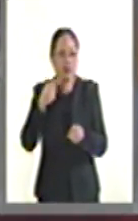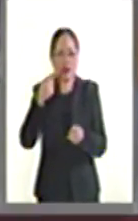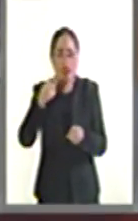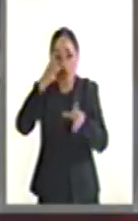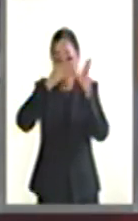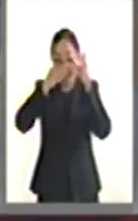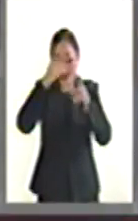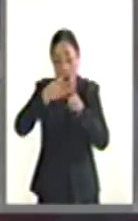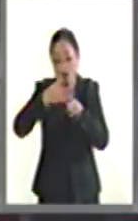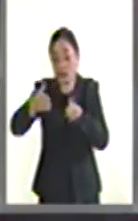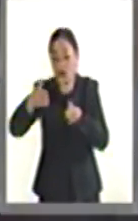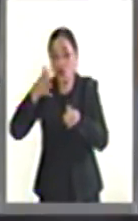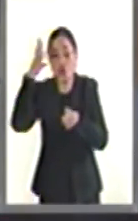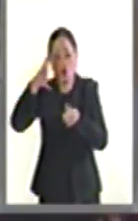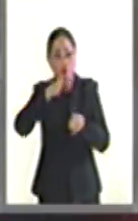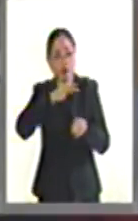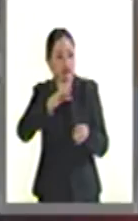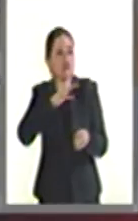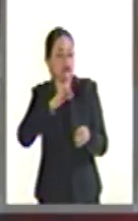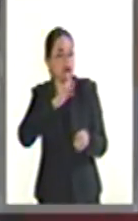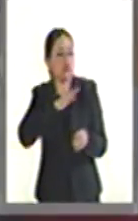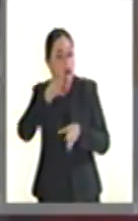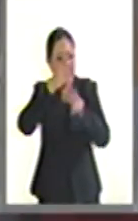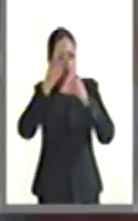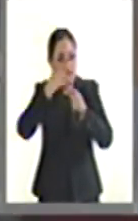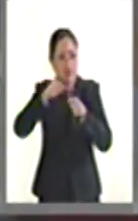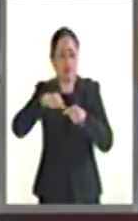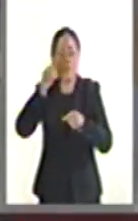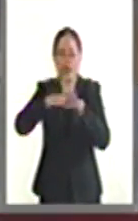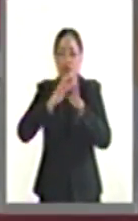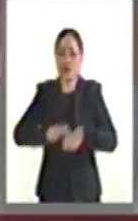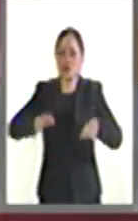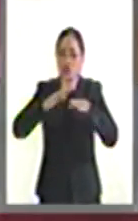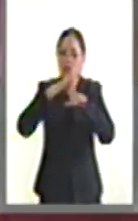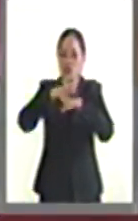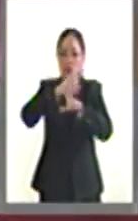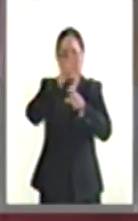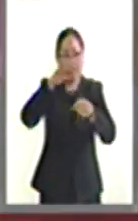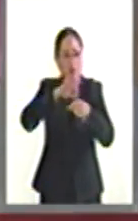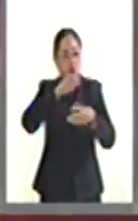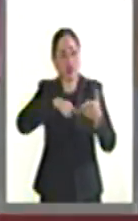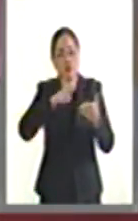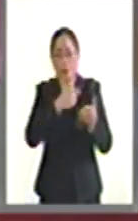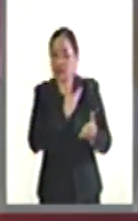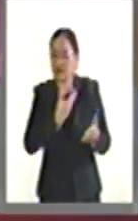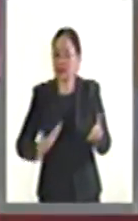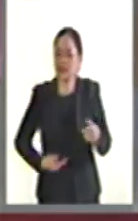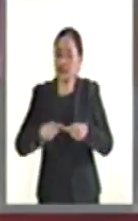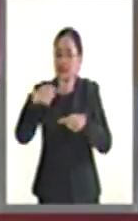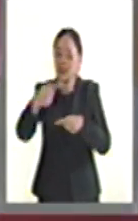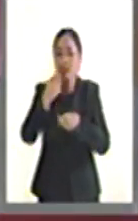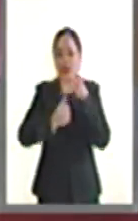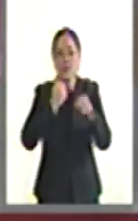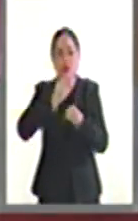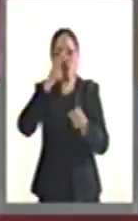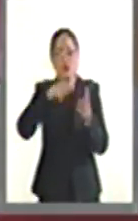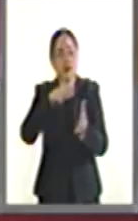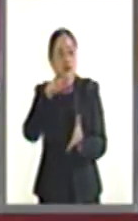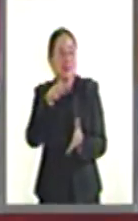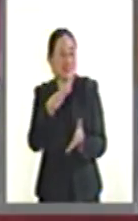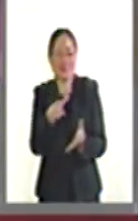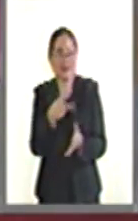procesos venideros y en especial el del 2018. Exigen que los más calificados e